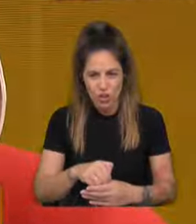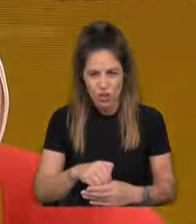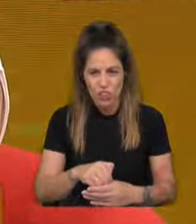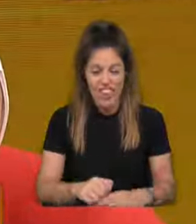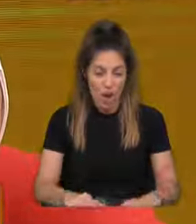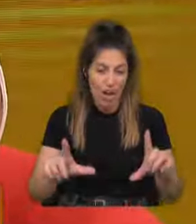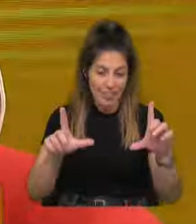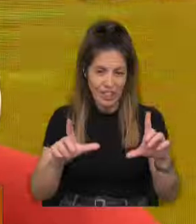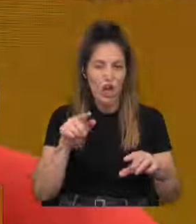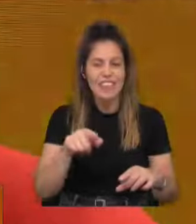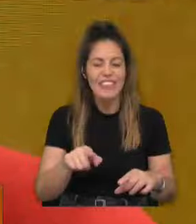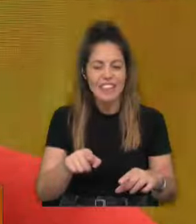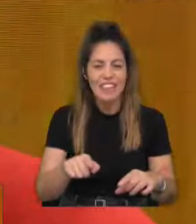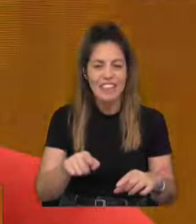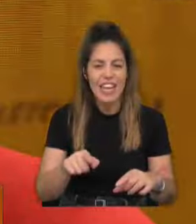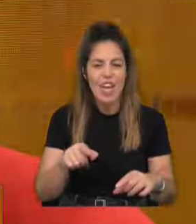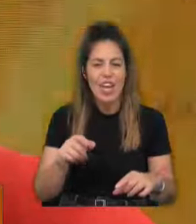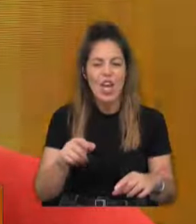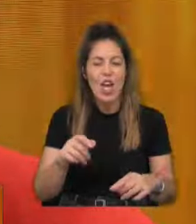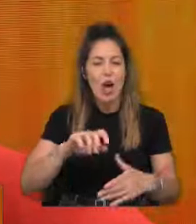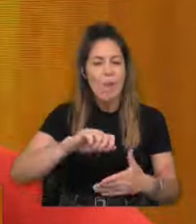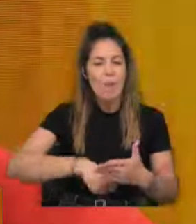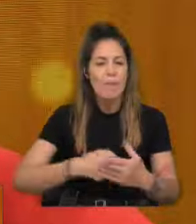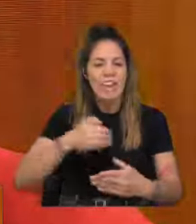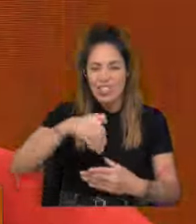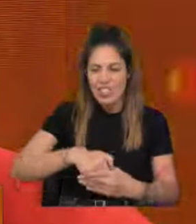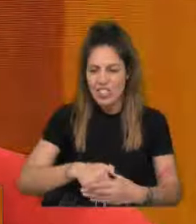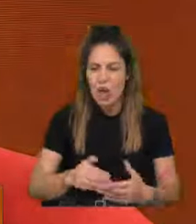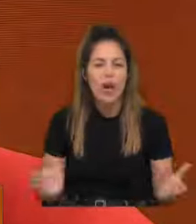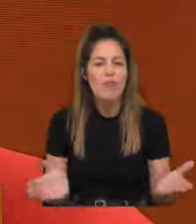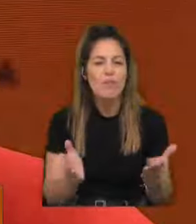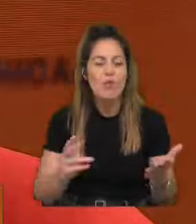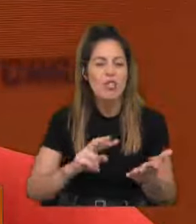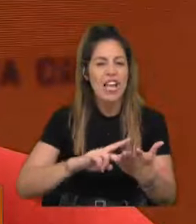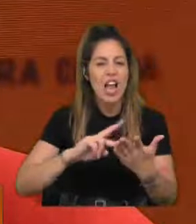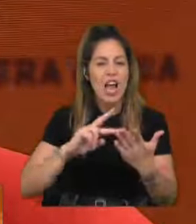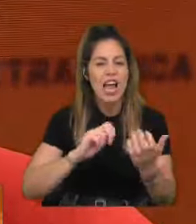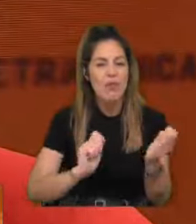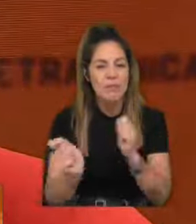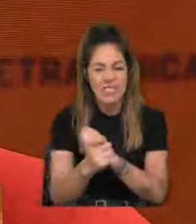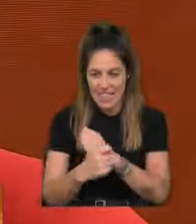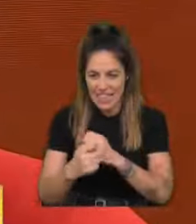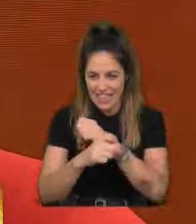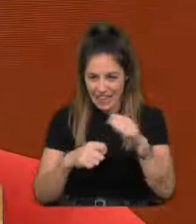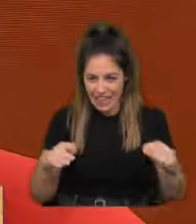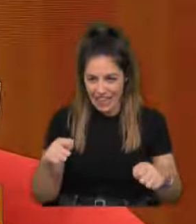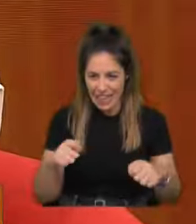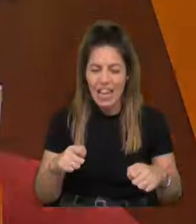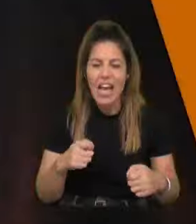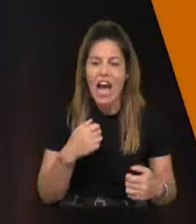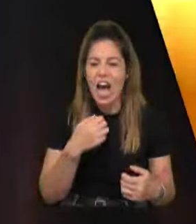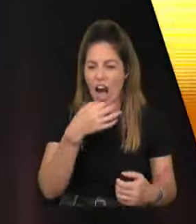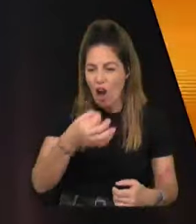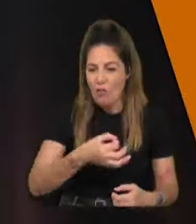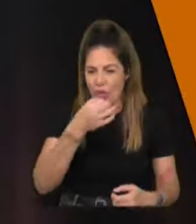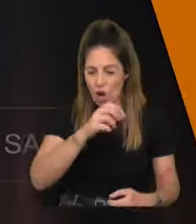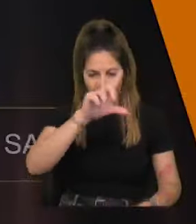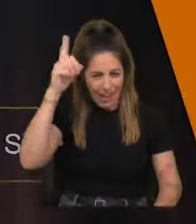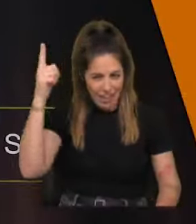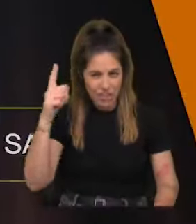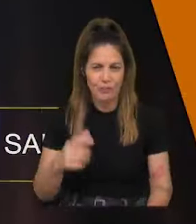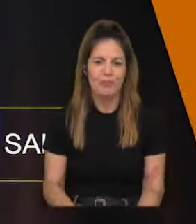y este plebiscito de que impulsa el pnt habló el presidente Luis la calle p lo vemos y ahora nos seguimos metiendo en tema por favor Si